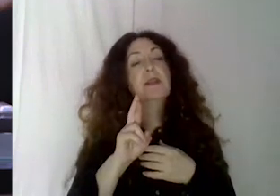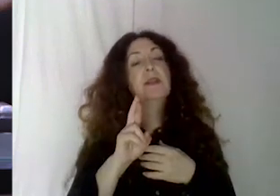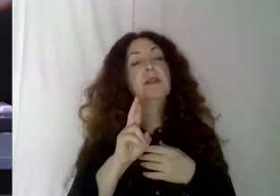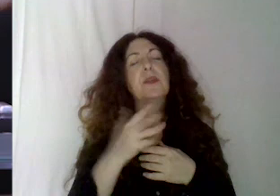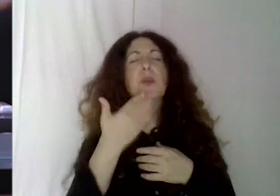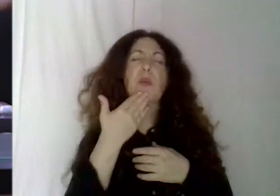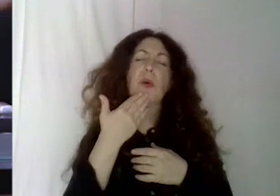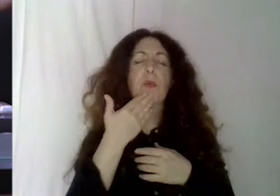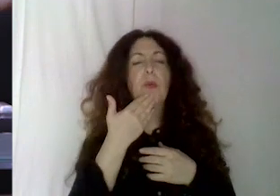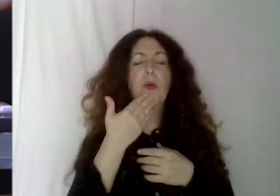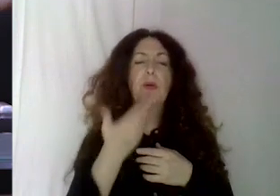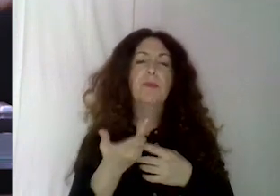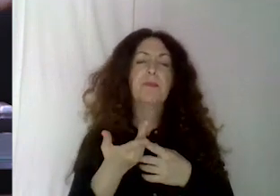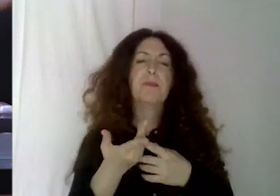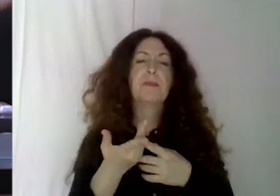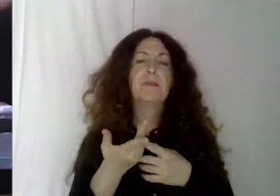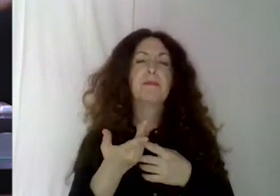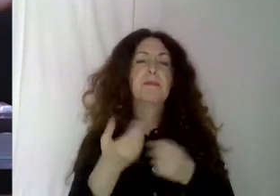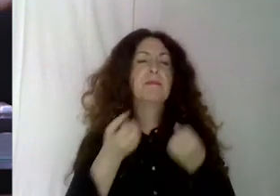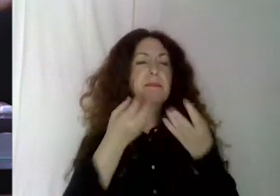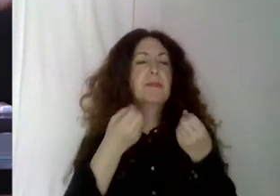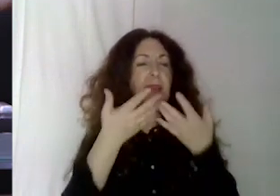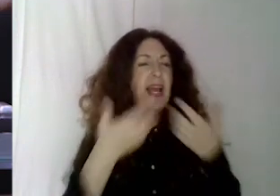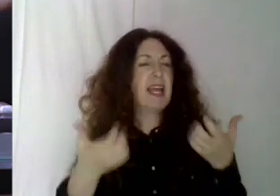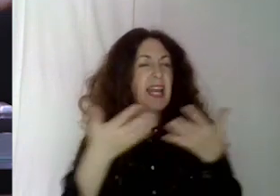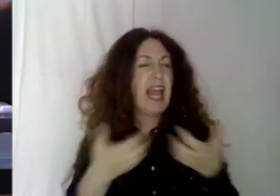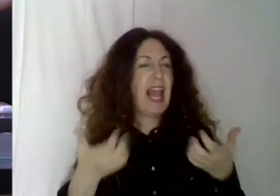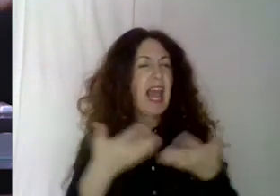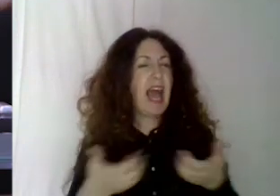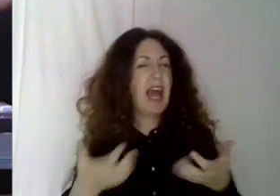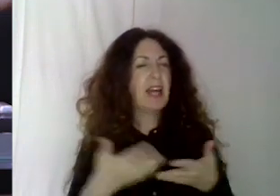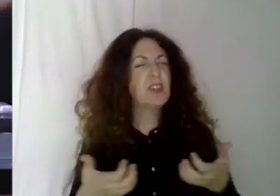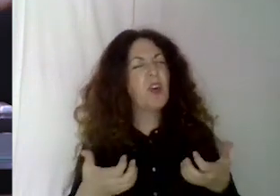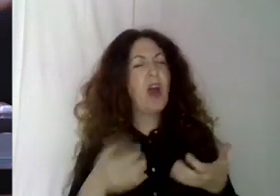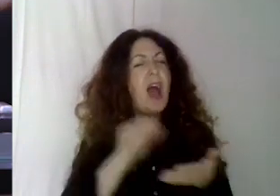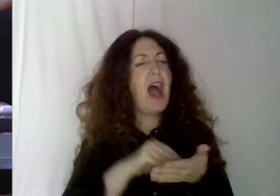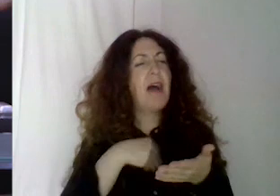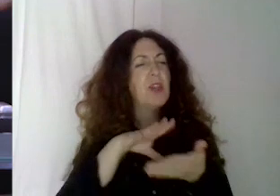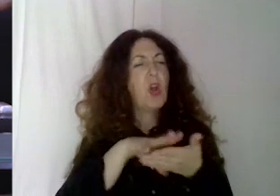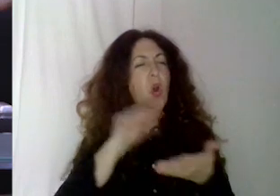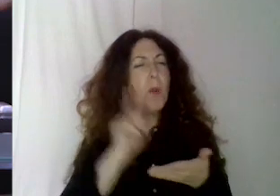es un relato que yo nunca he logrado entender bien. Desde el punto de vista